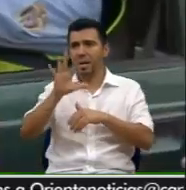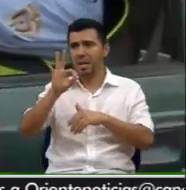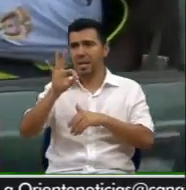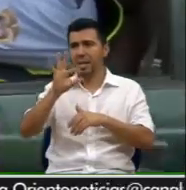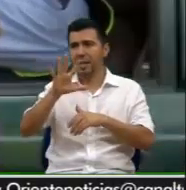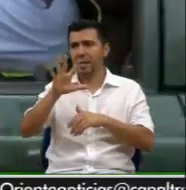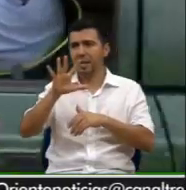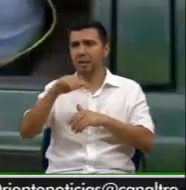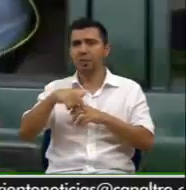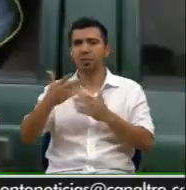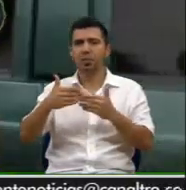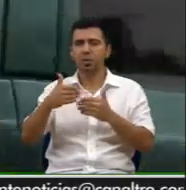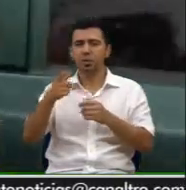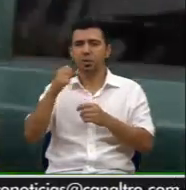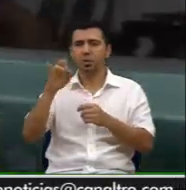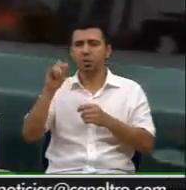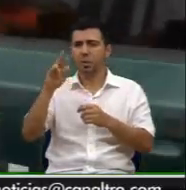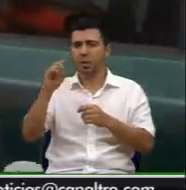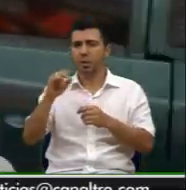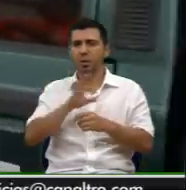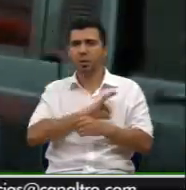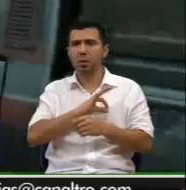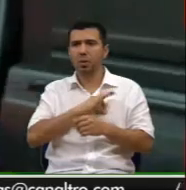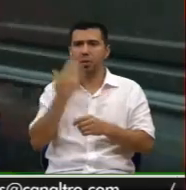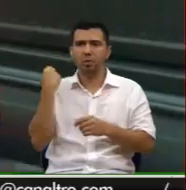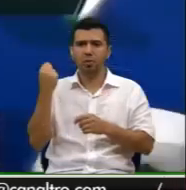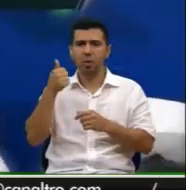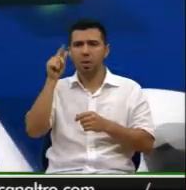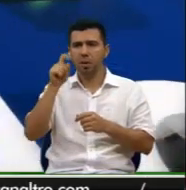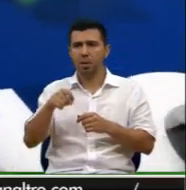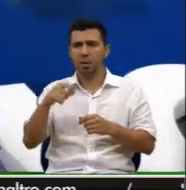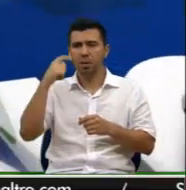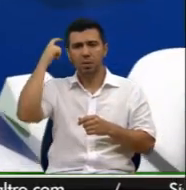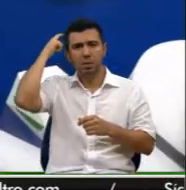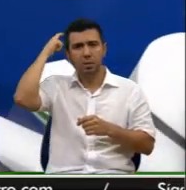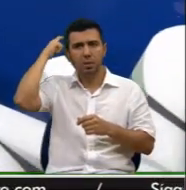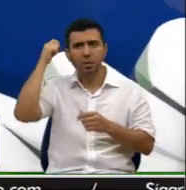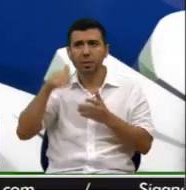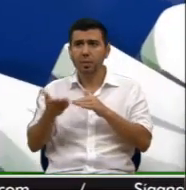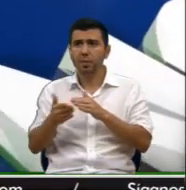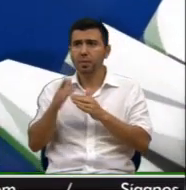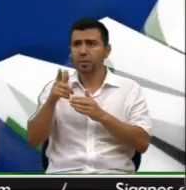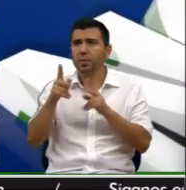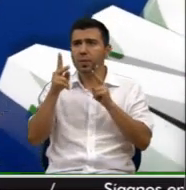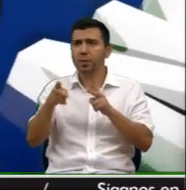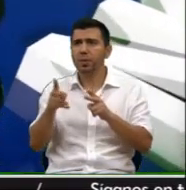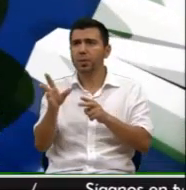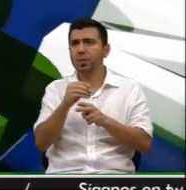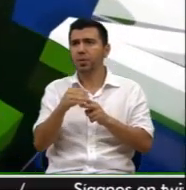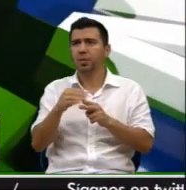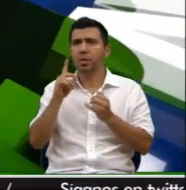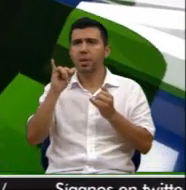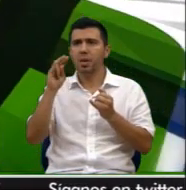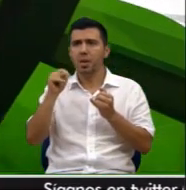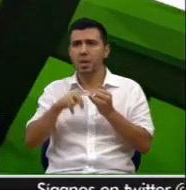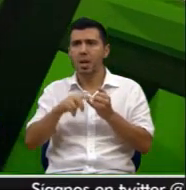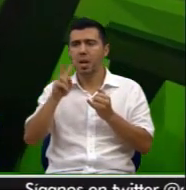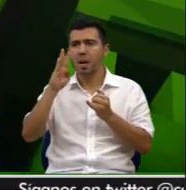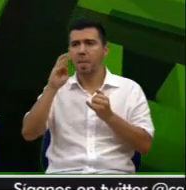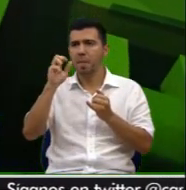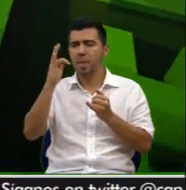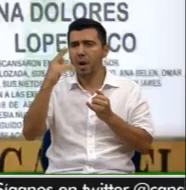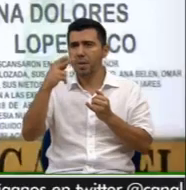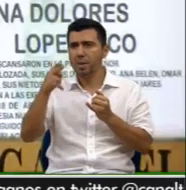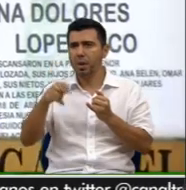girardot registrado el pasado sábado 16 donde perecieron la vida de Beatriz González Diana Salazar y